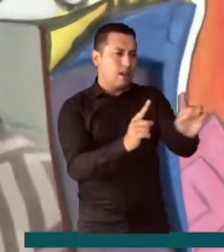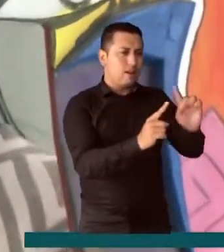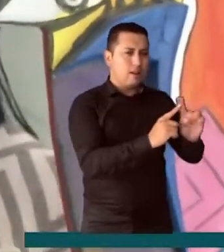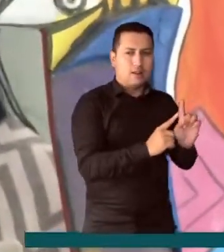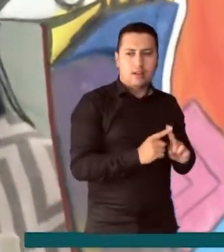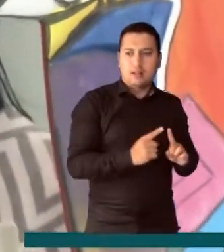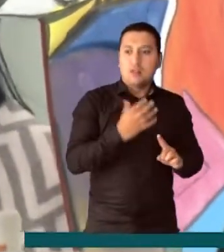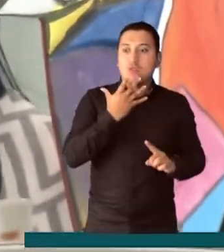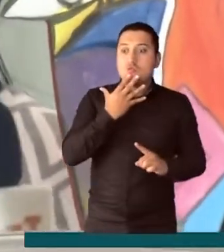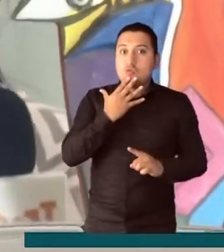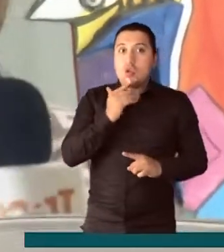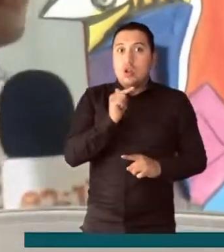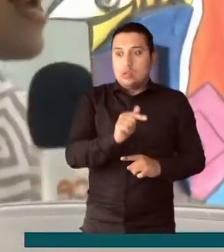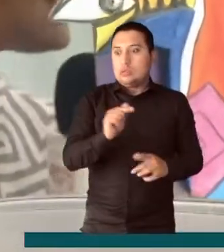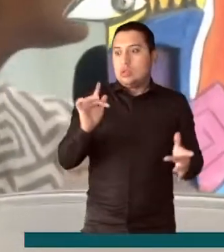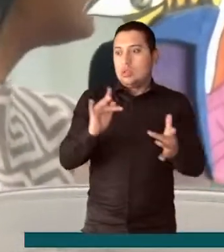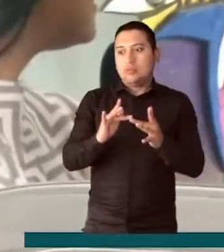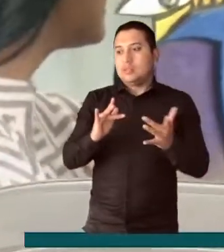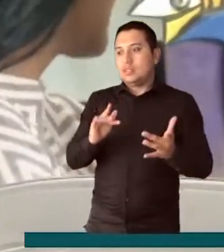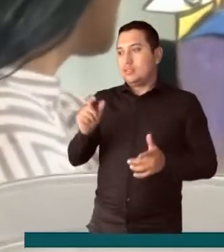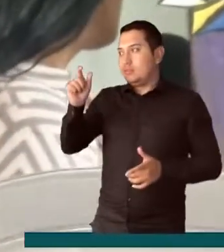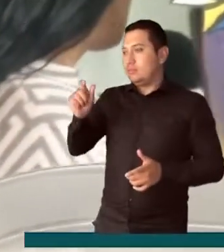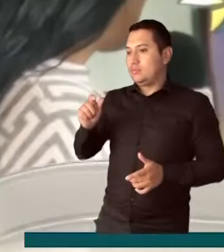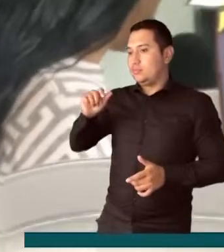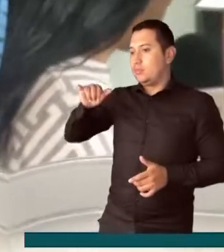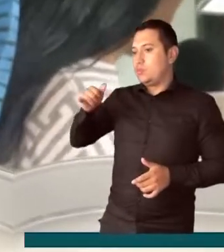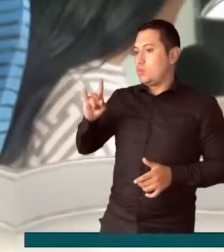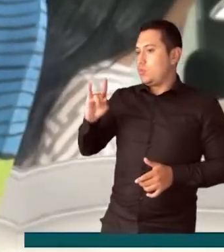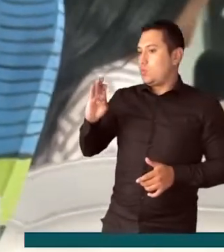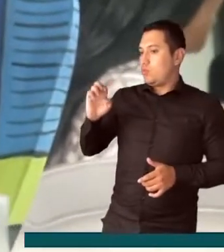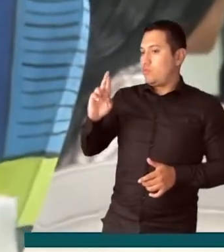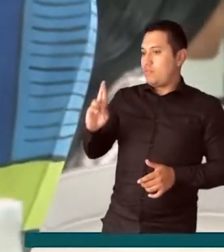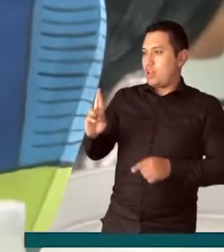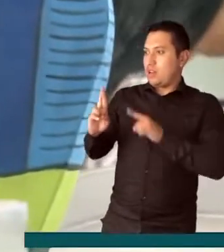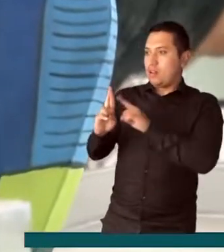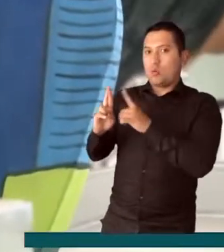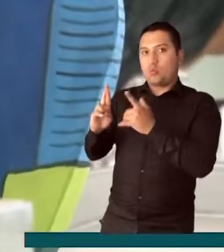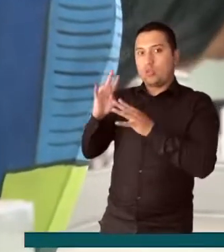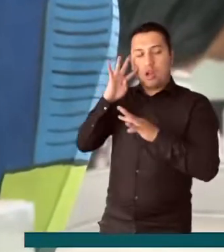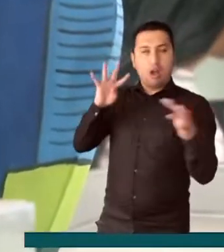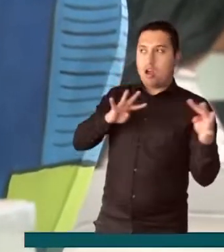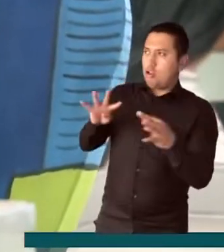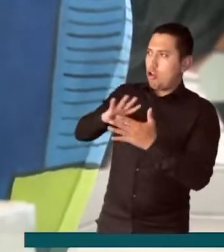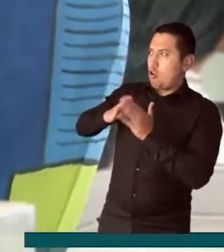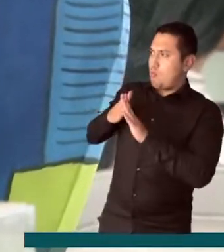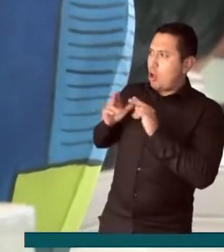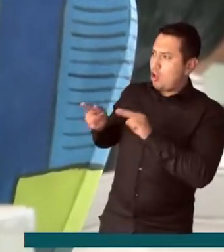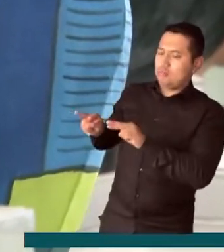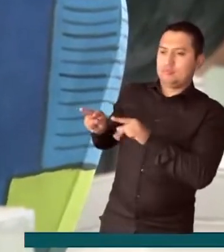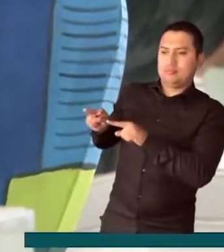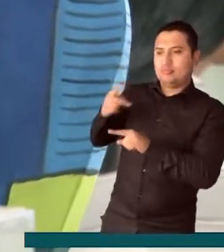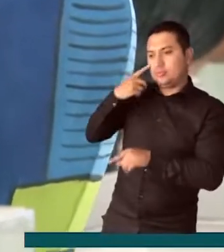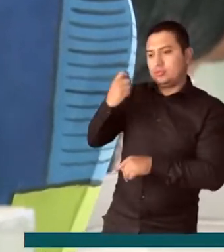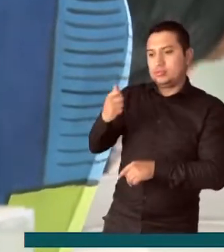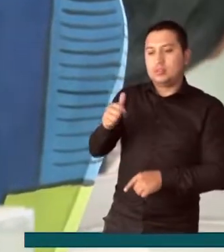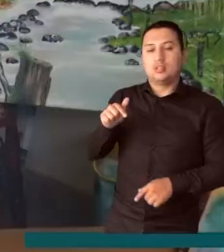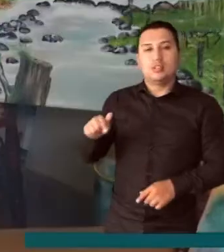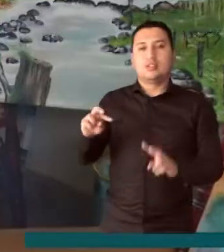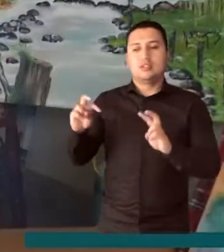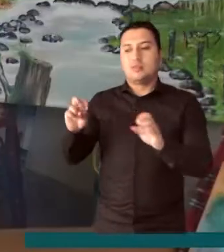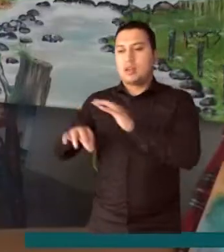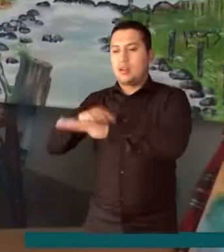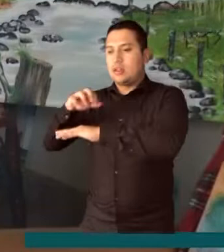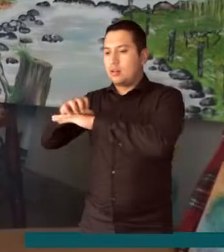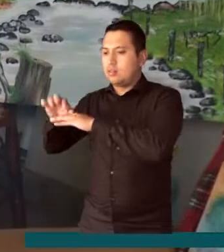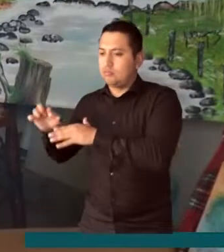y muchísimo color son los materiales que utiliza Huber aquí en su taller, logrando cautivar la atención de su comunidad. El